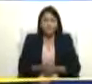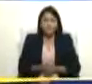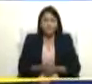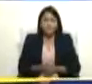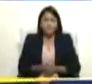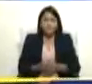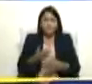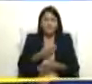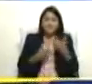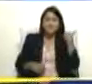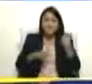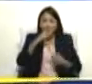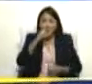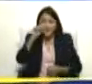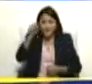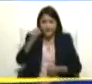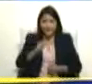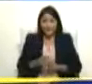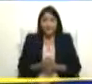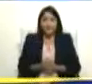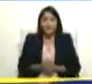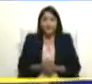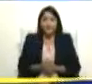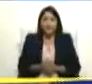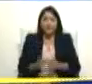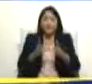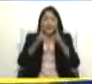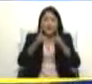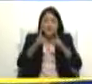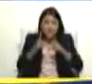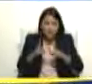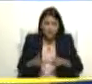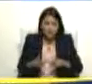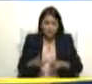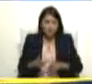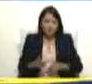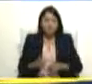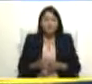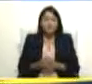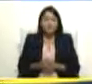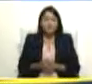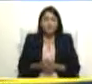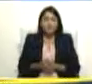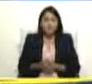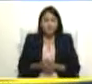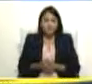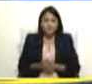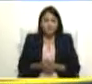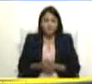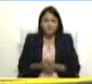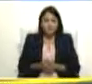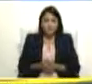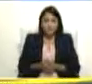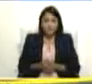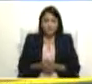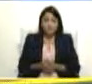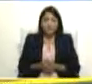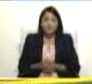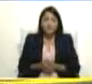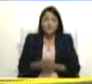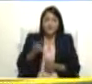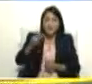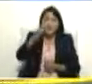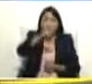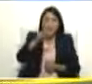Nicolás Maduro Moro, de la voluntad absoluta y democrática expresada por el pueblo